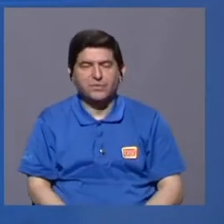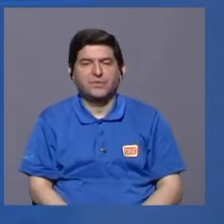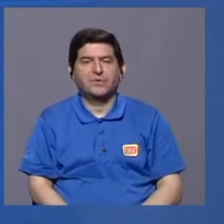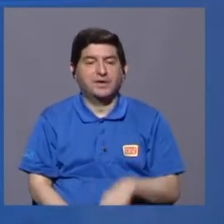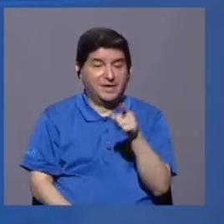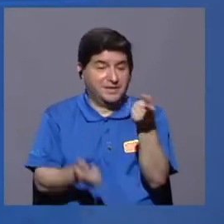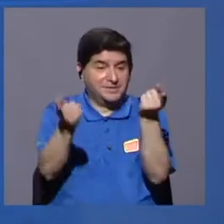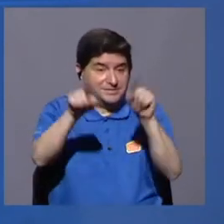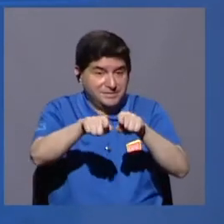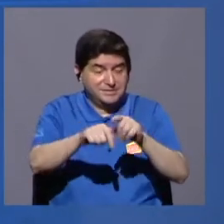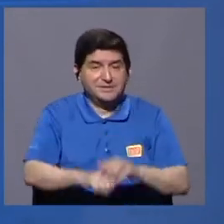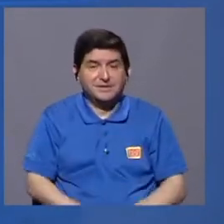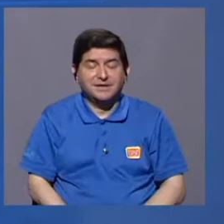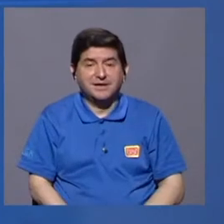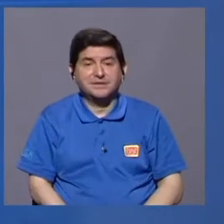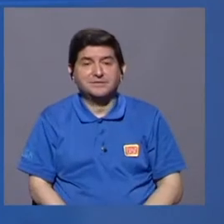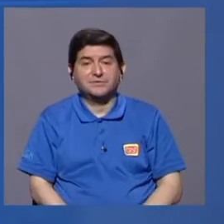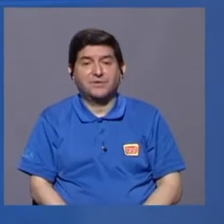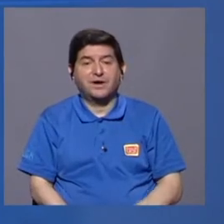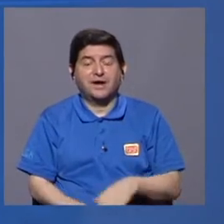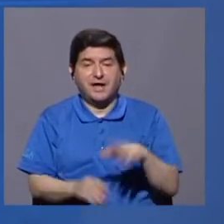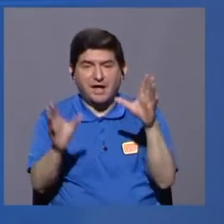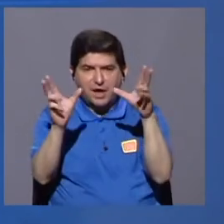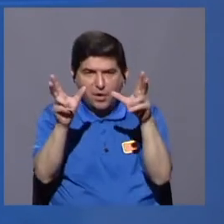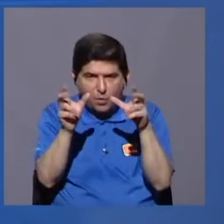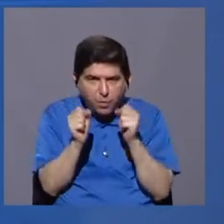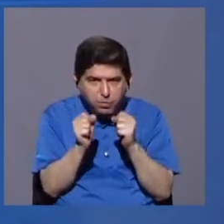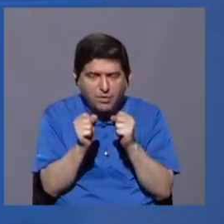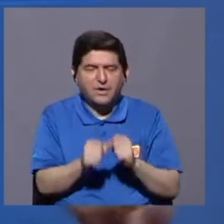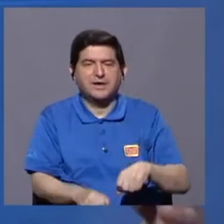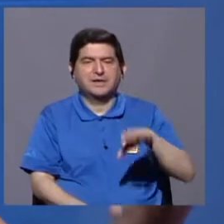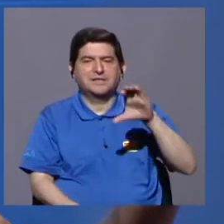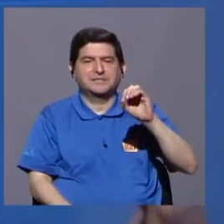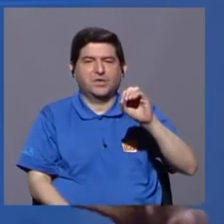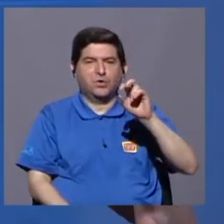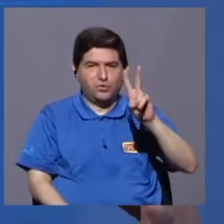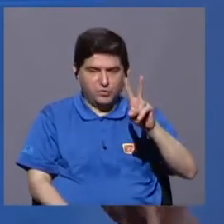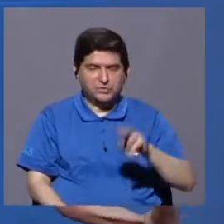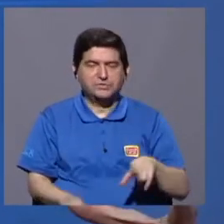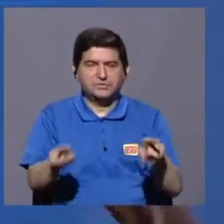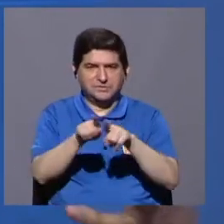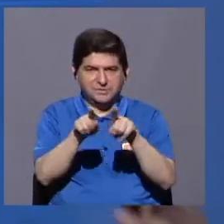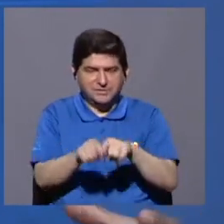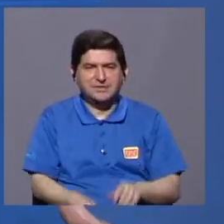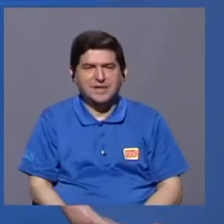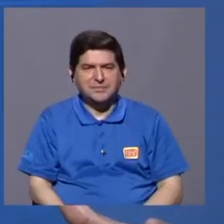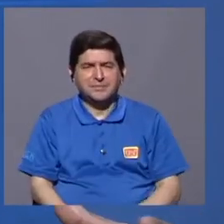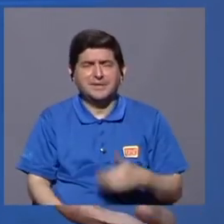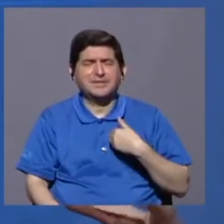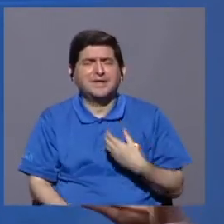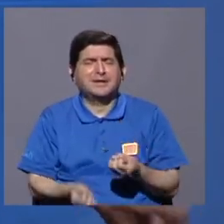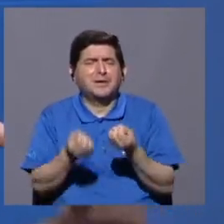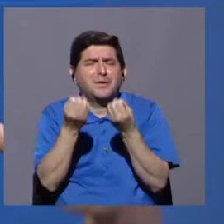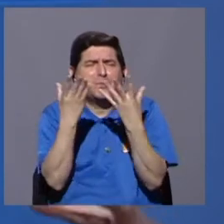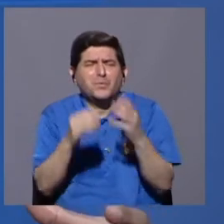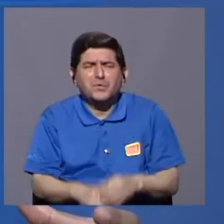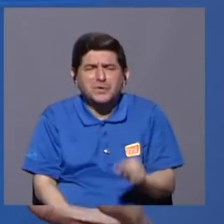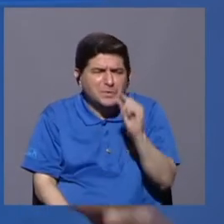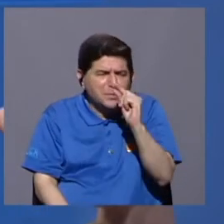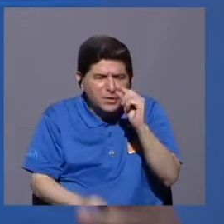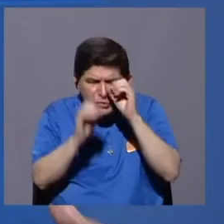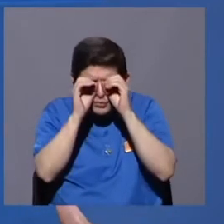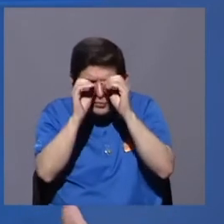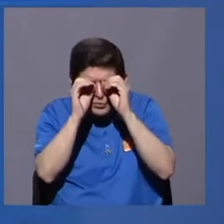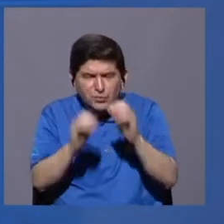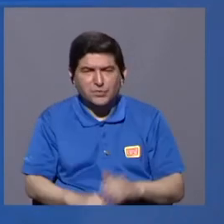absorber carbono, ¿verdad? Dos, a tener grandes cantidades de microorganismos y una gran